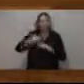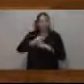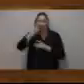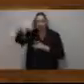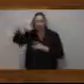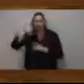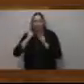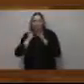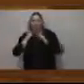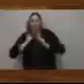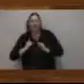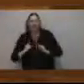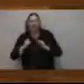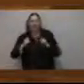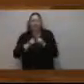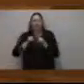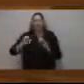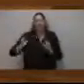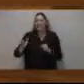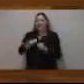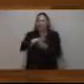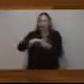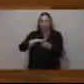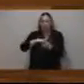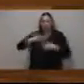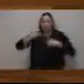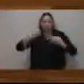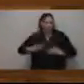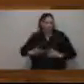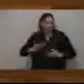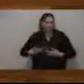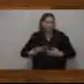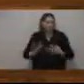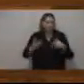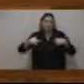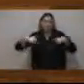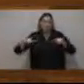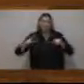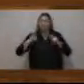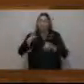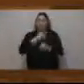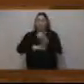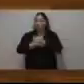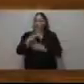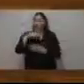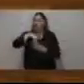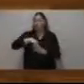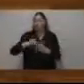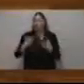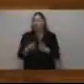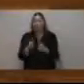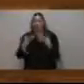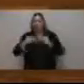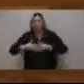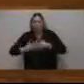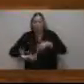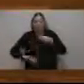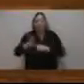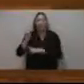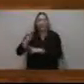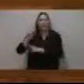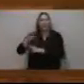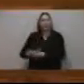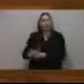energía se configura como un sector inesencial en el marco de la economía desde el punto de vista del sector industrial y de su valor estratégico como elemento